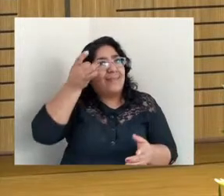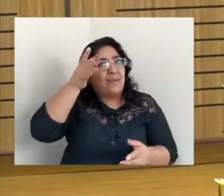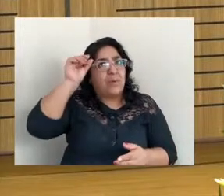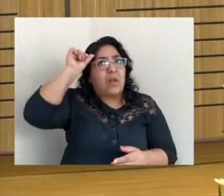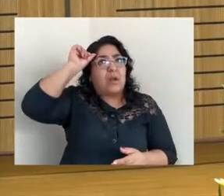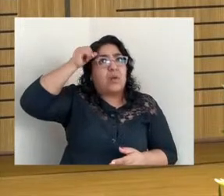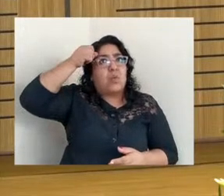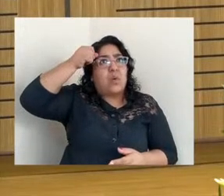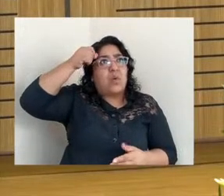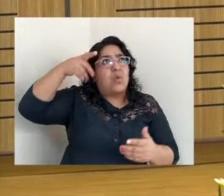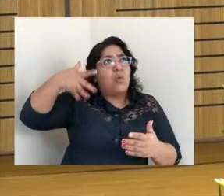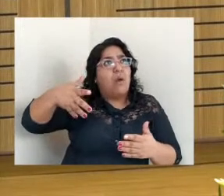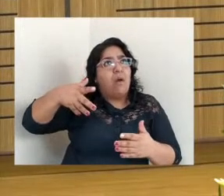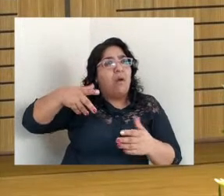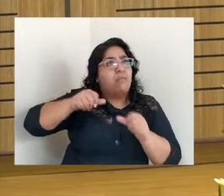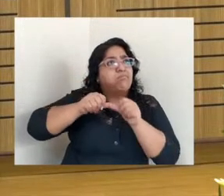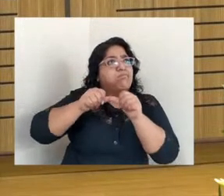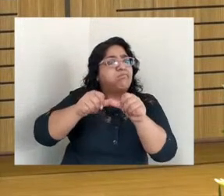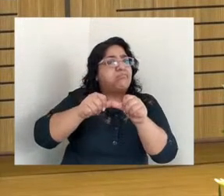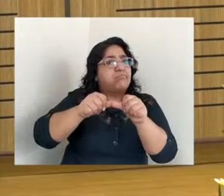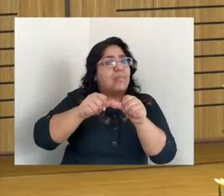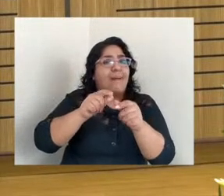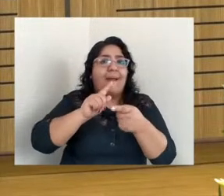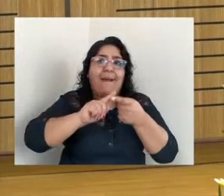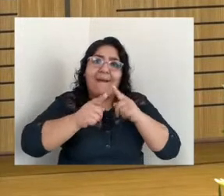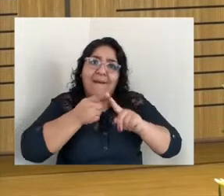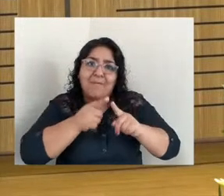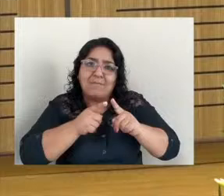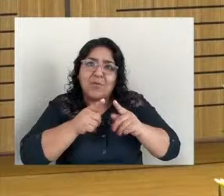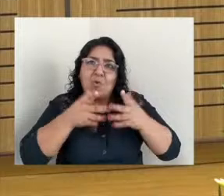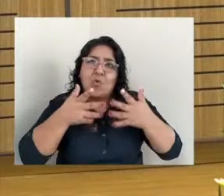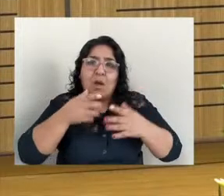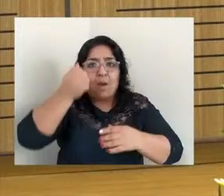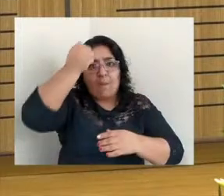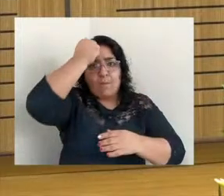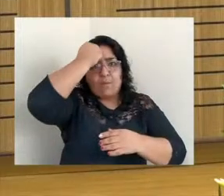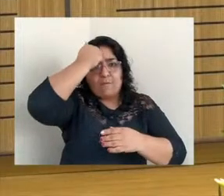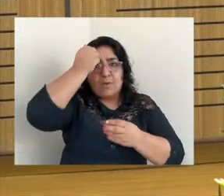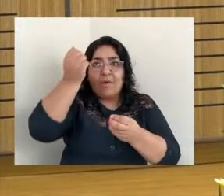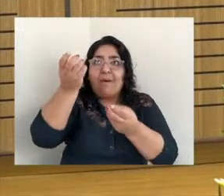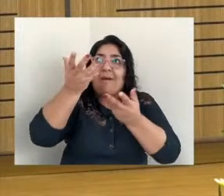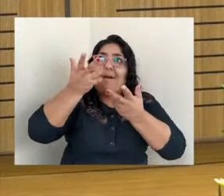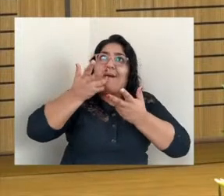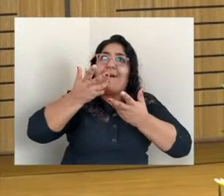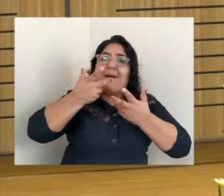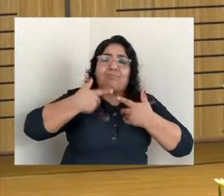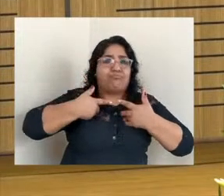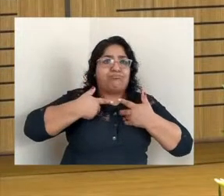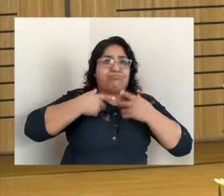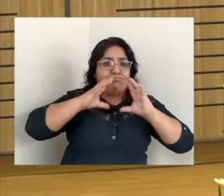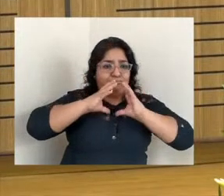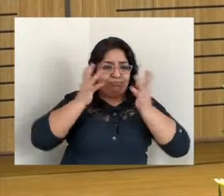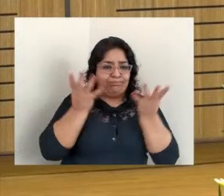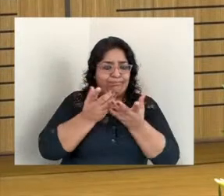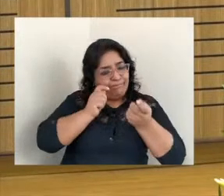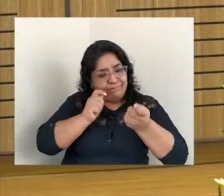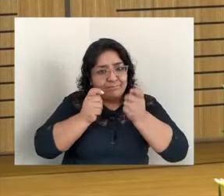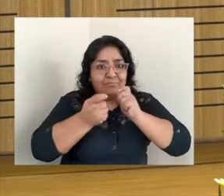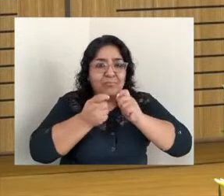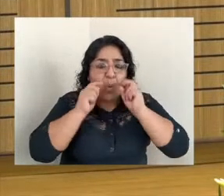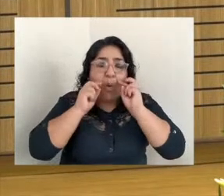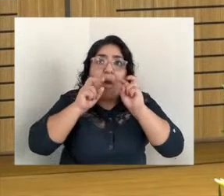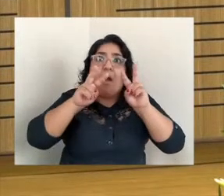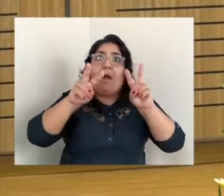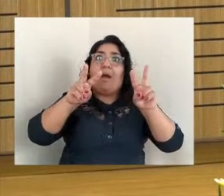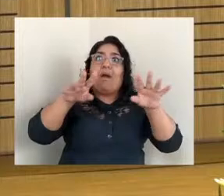recuerdos, amigos para toda la vida, profesores que los inspiraron, que les cambiaron su forma de ver el mundo,